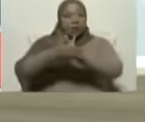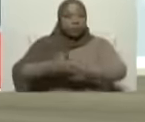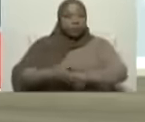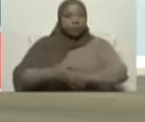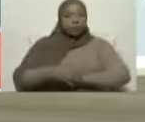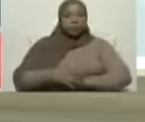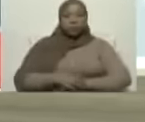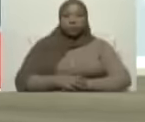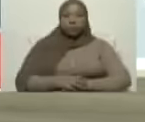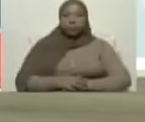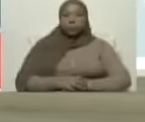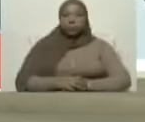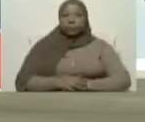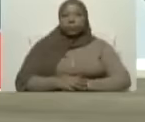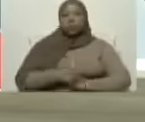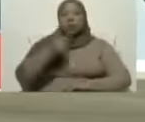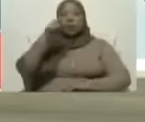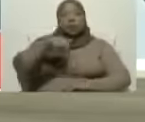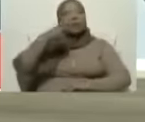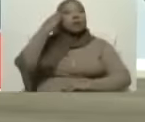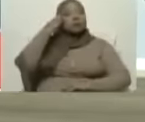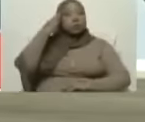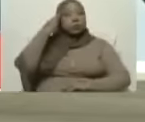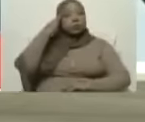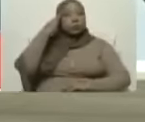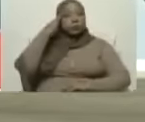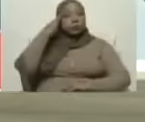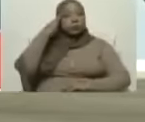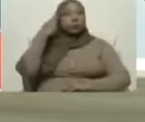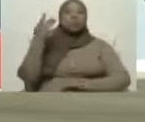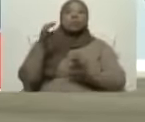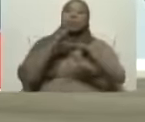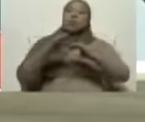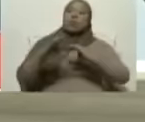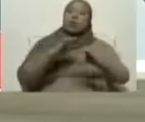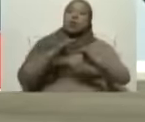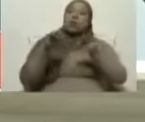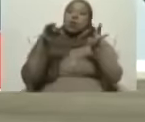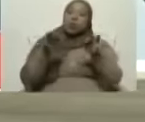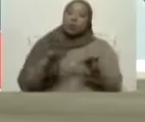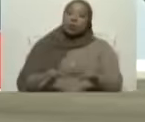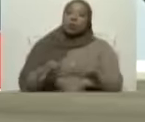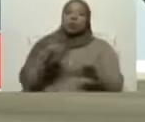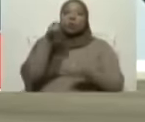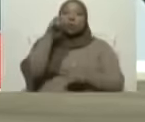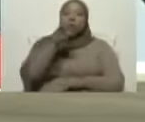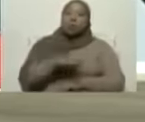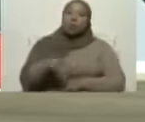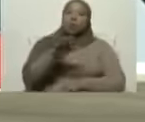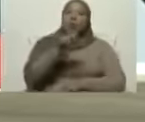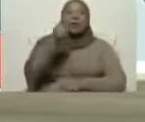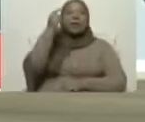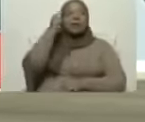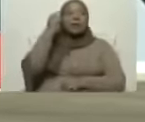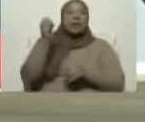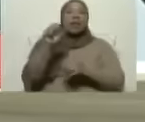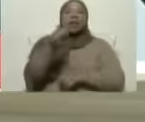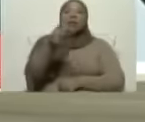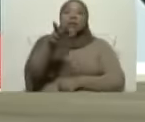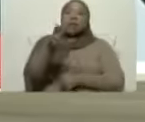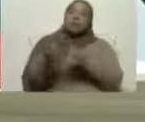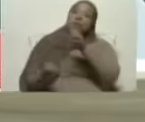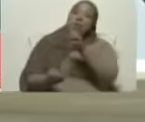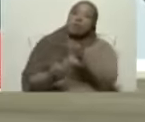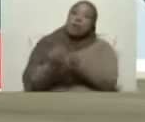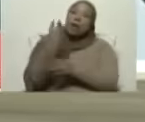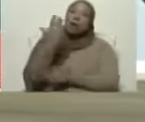Es un hecho público, notorio y comunicacional que el día 13 de mayo del